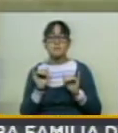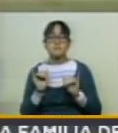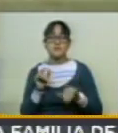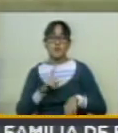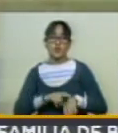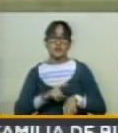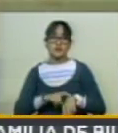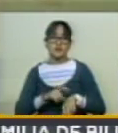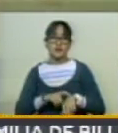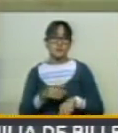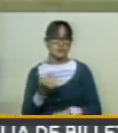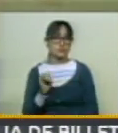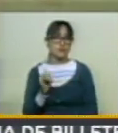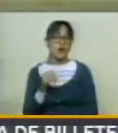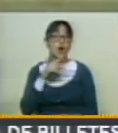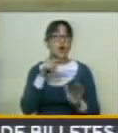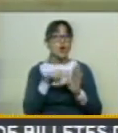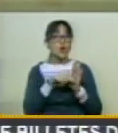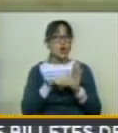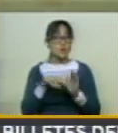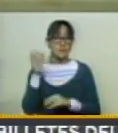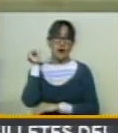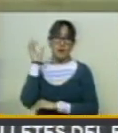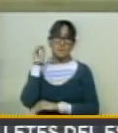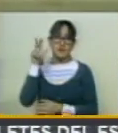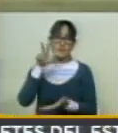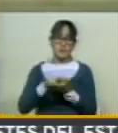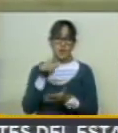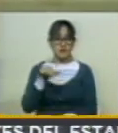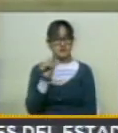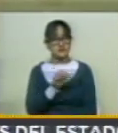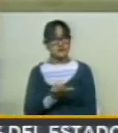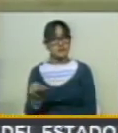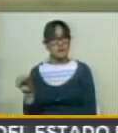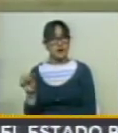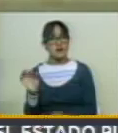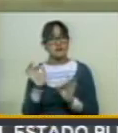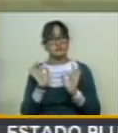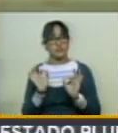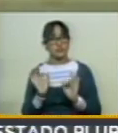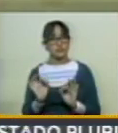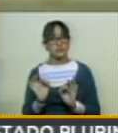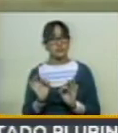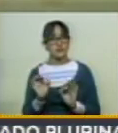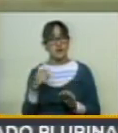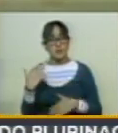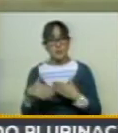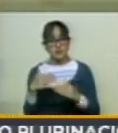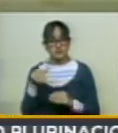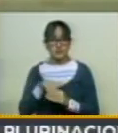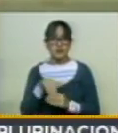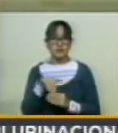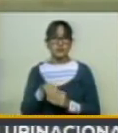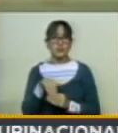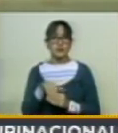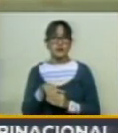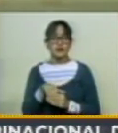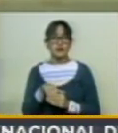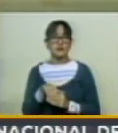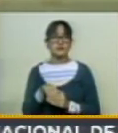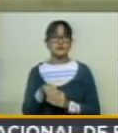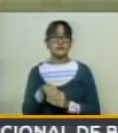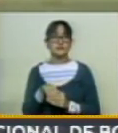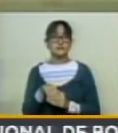La norma de campaña que aprobamos esta semana es la específica para este proceso electoral, que se enmarca,